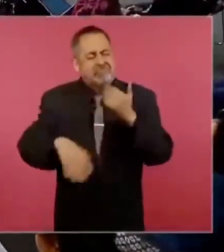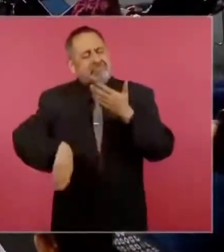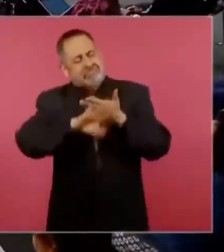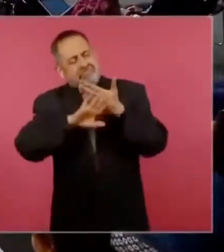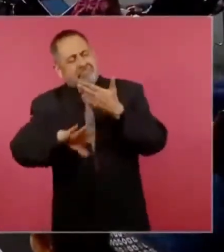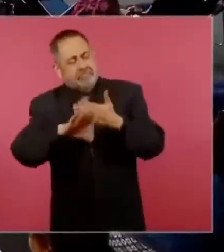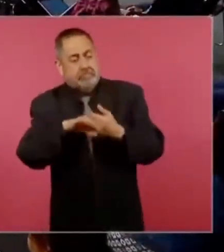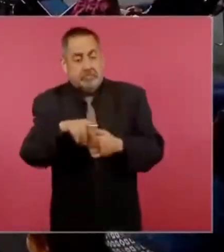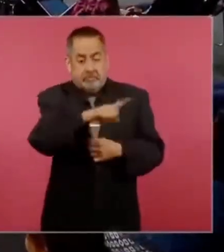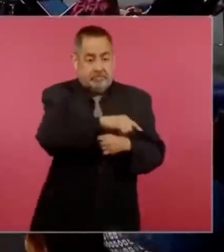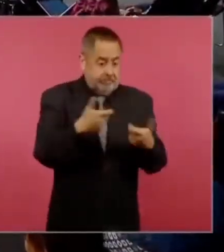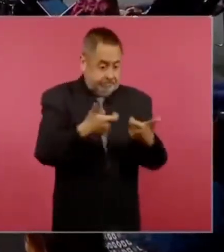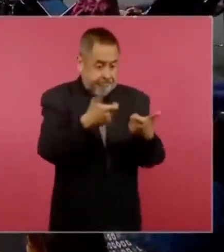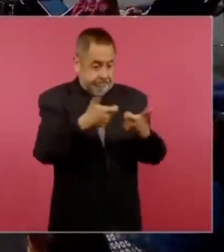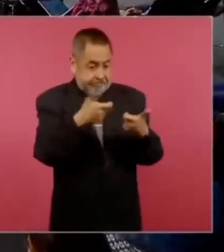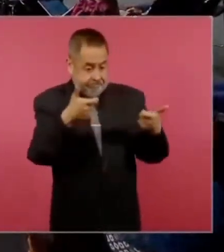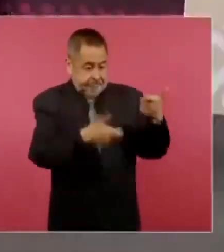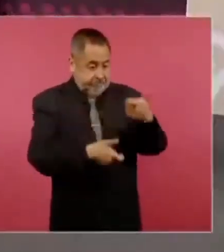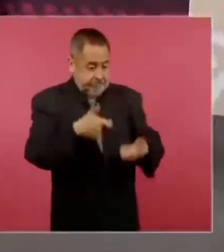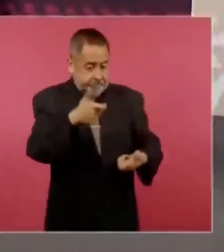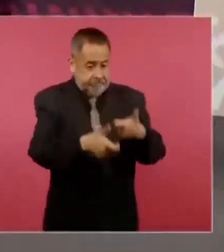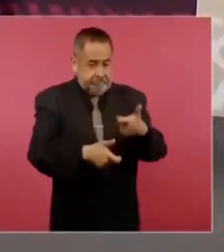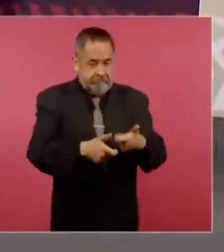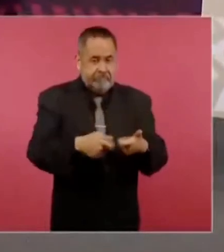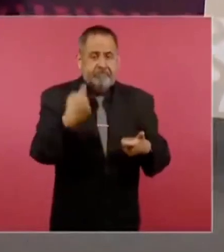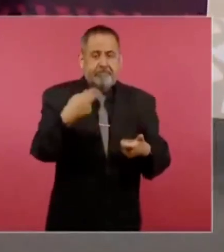financiaron un sistema de ataques llamado Pehelic,